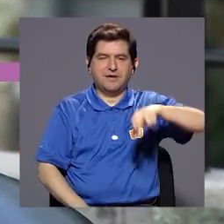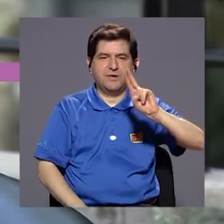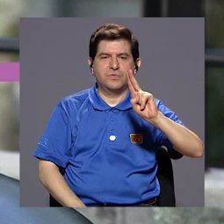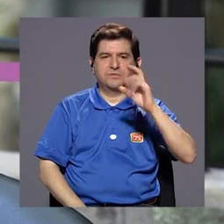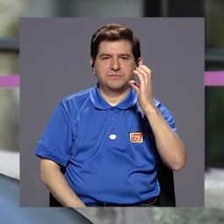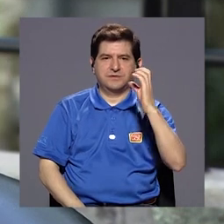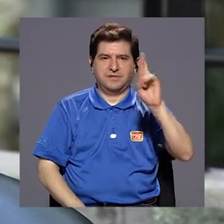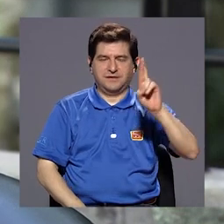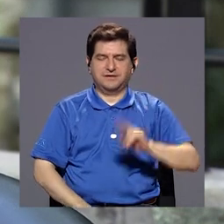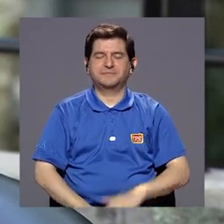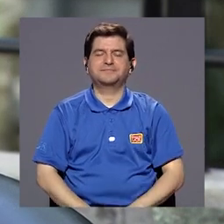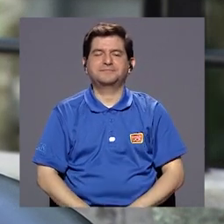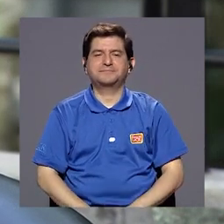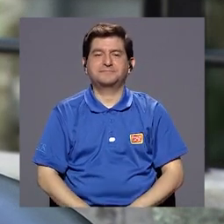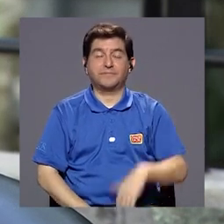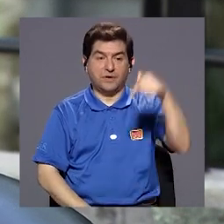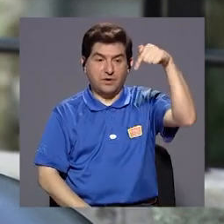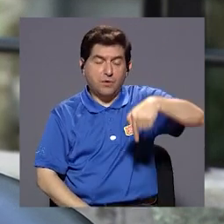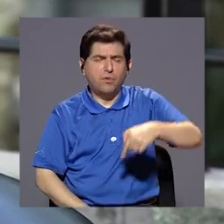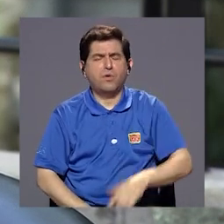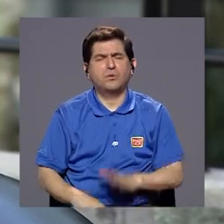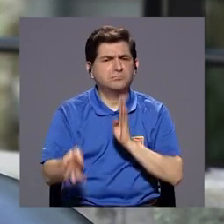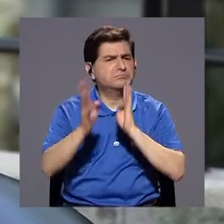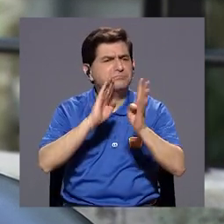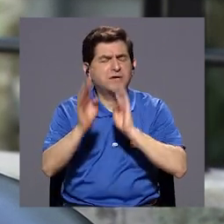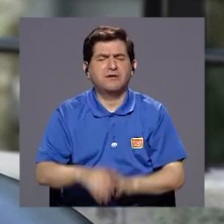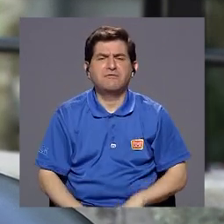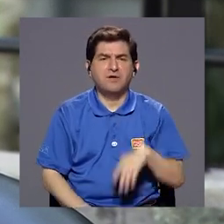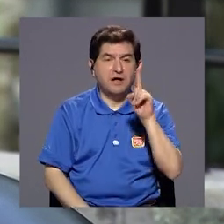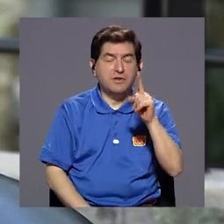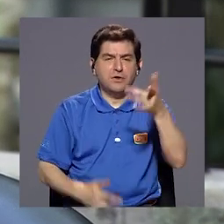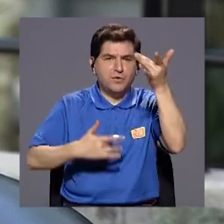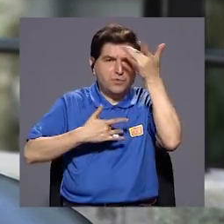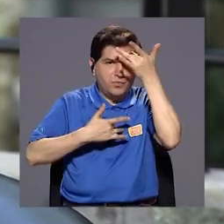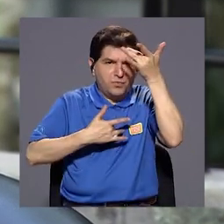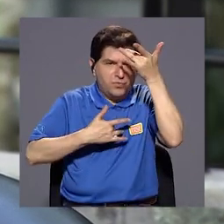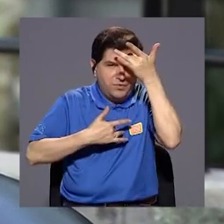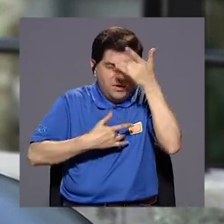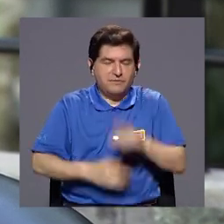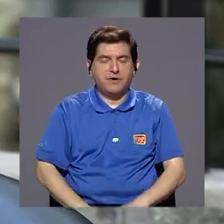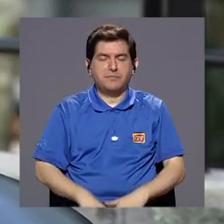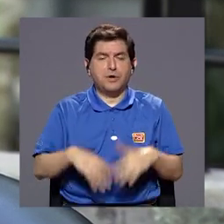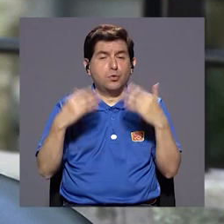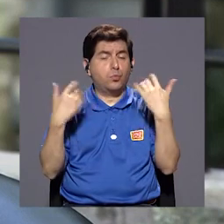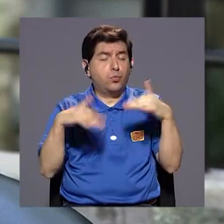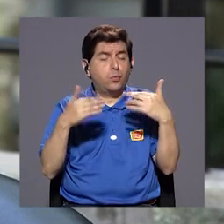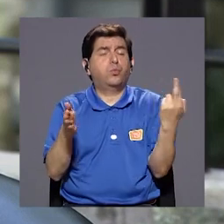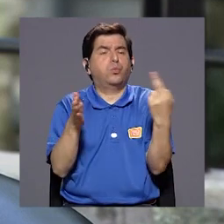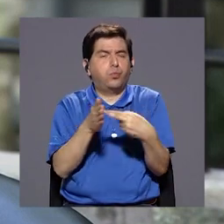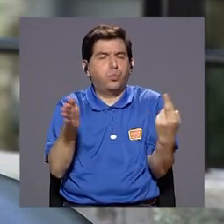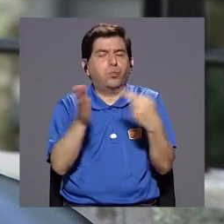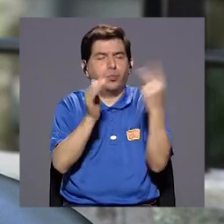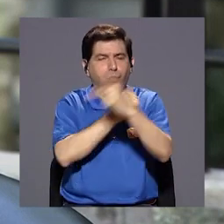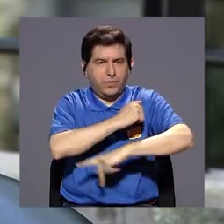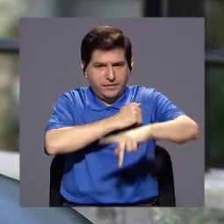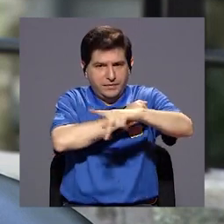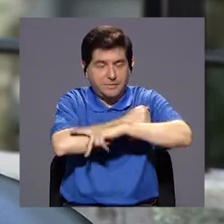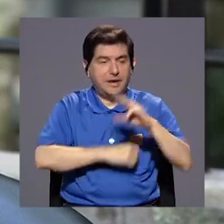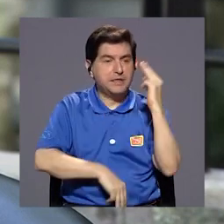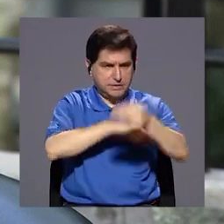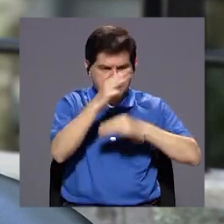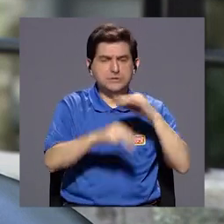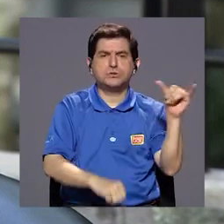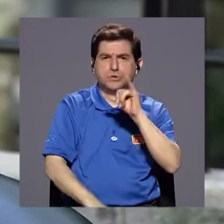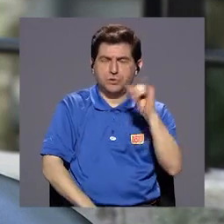en la Universidad de Costa Rica. Para hoy vamos a conversar de una enfermedad altamente frecuente en nuestro país